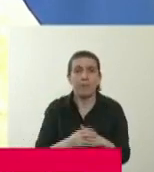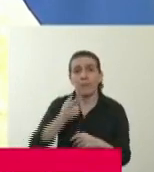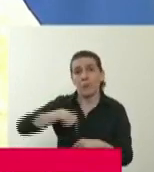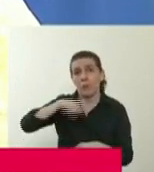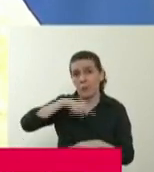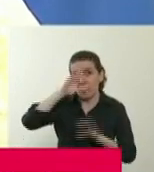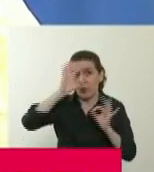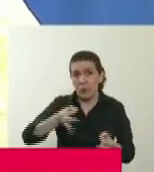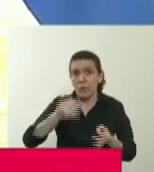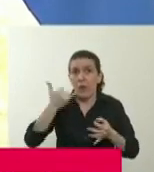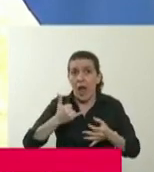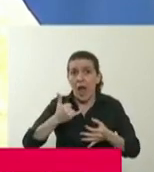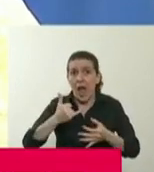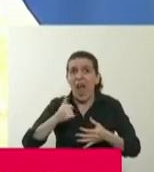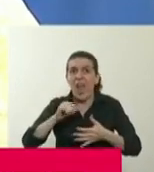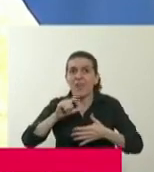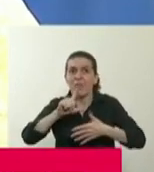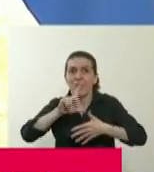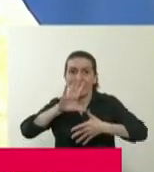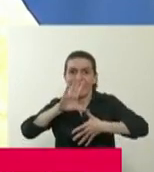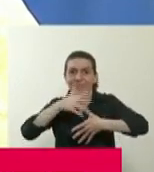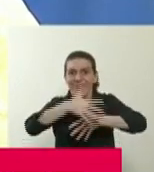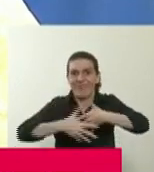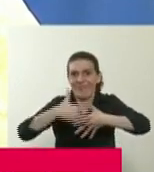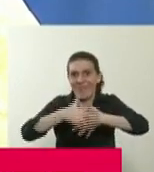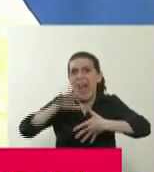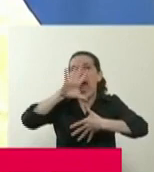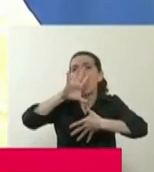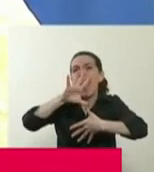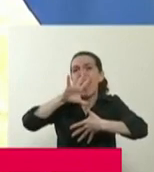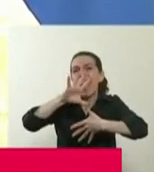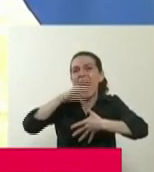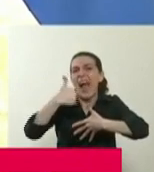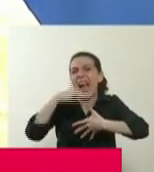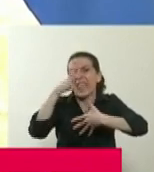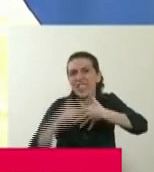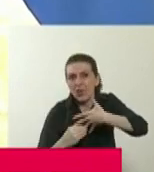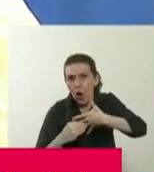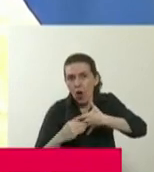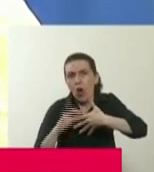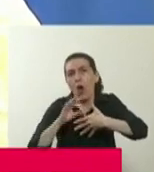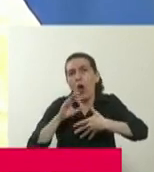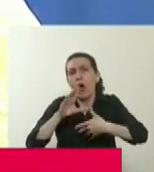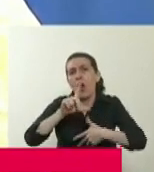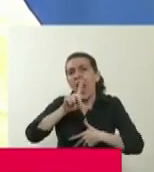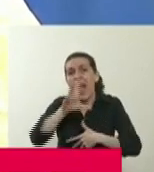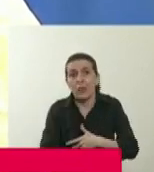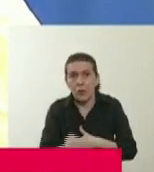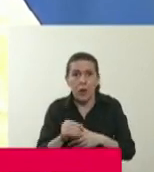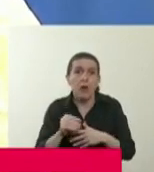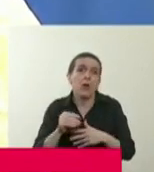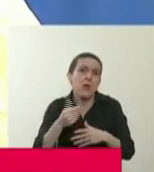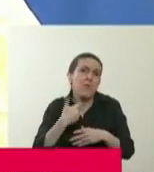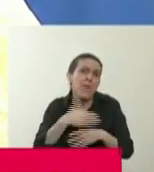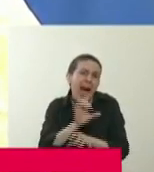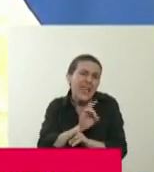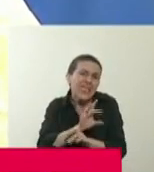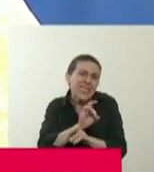el continente latinoamericano, fundamentalmente, en América en general, es este momento el epicentro del